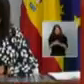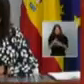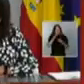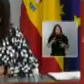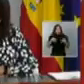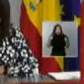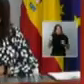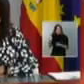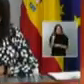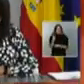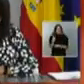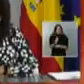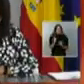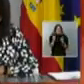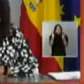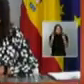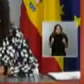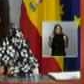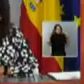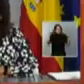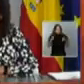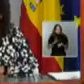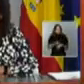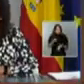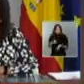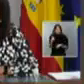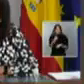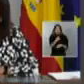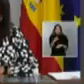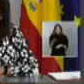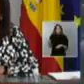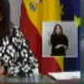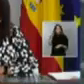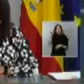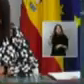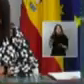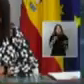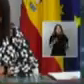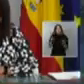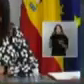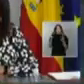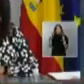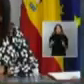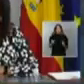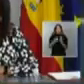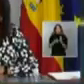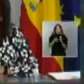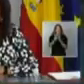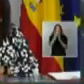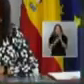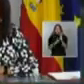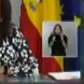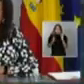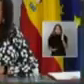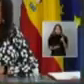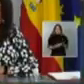para ciudadanos y empresas. Lo que quieren es hacer más eficientes los edificios, racionalizar los horarios,